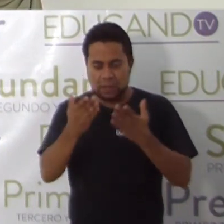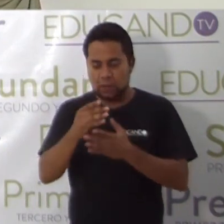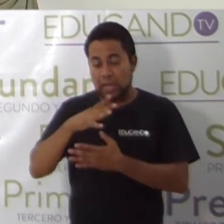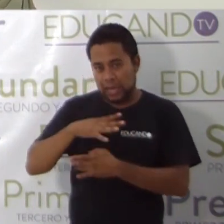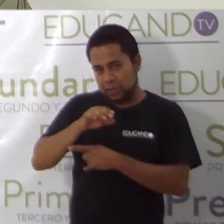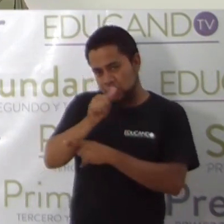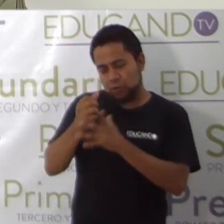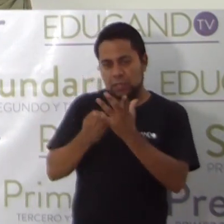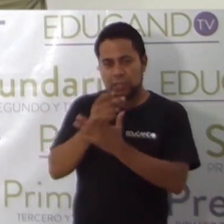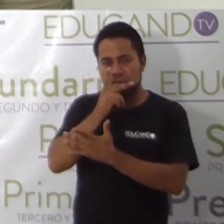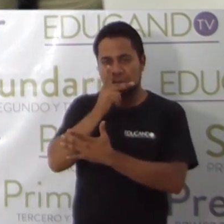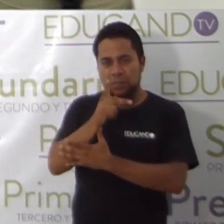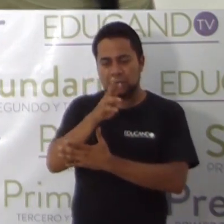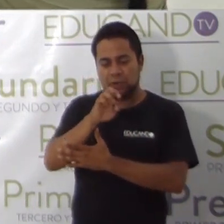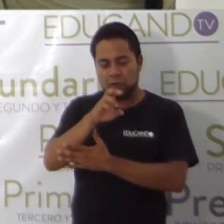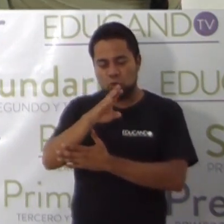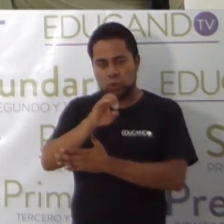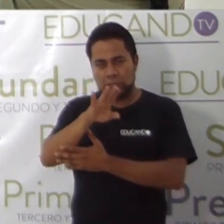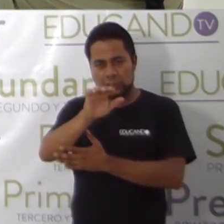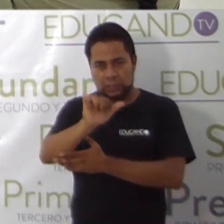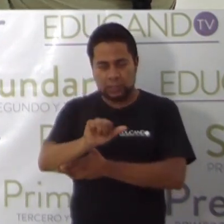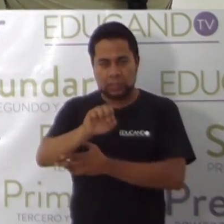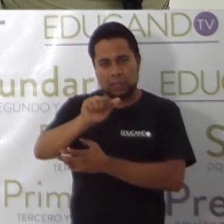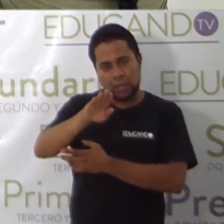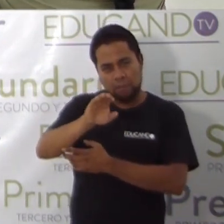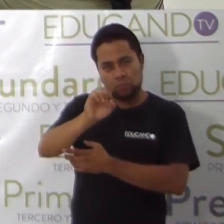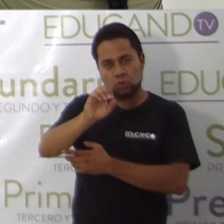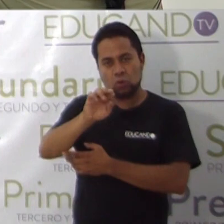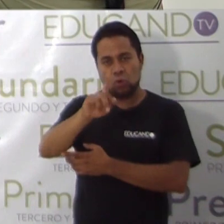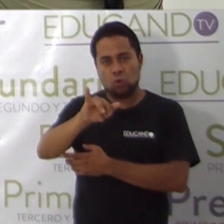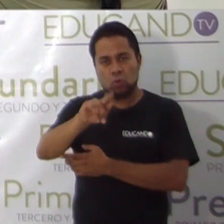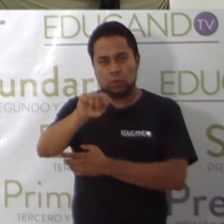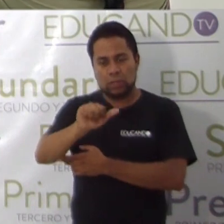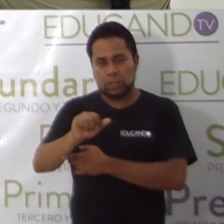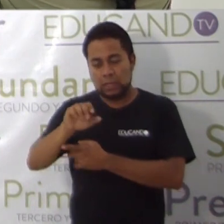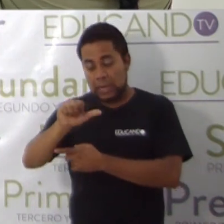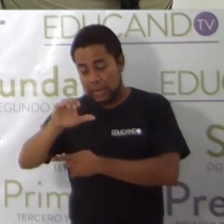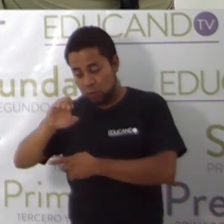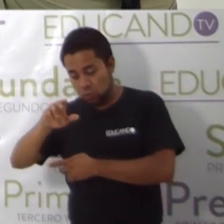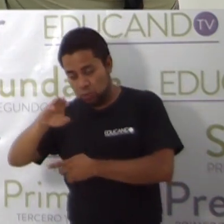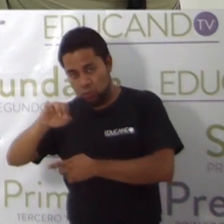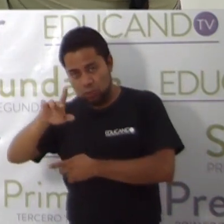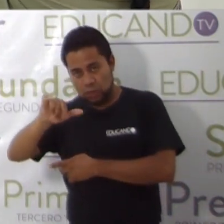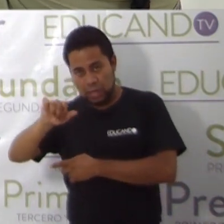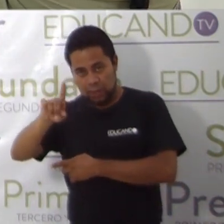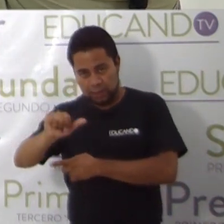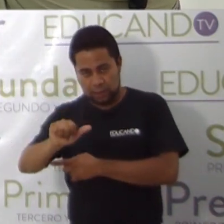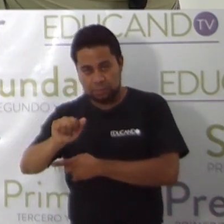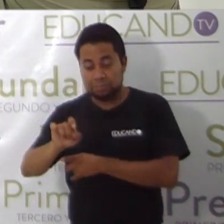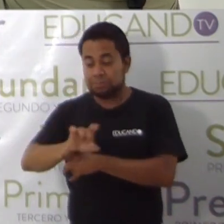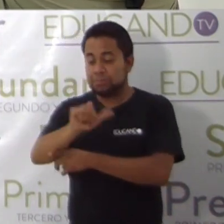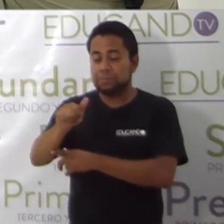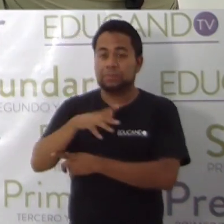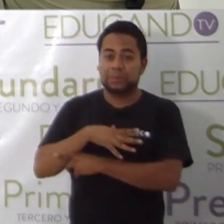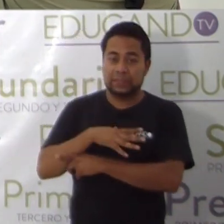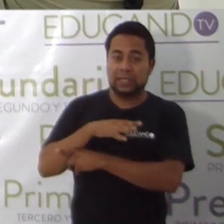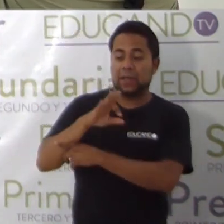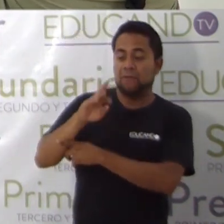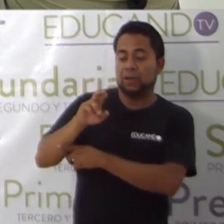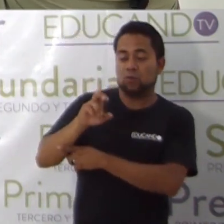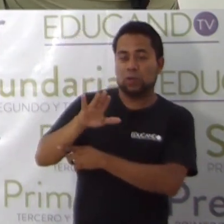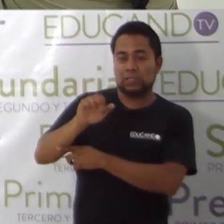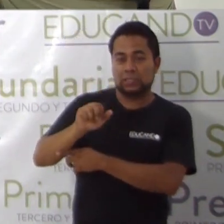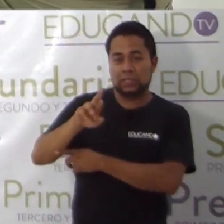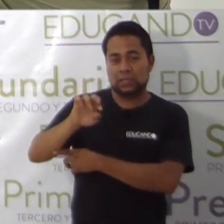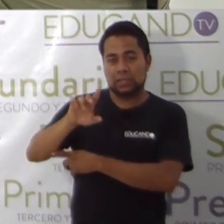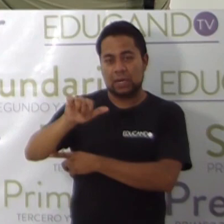acumulada. Y obviamente después vamos a ver frecuencia relativa acumulada. En